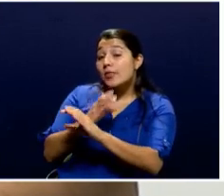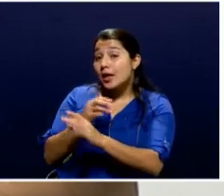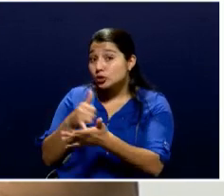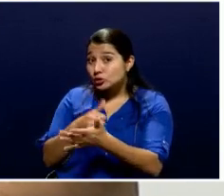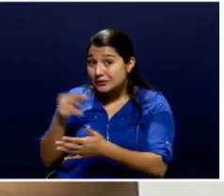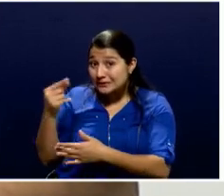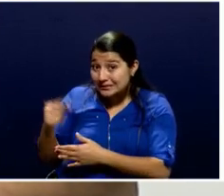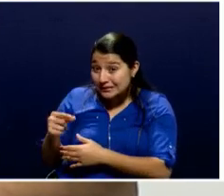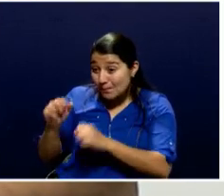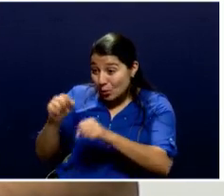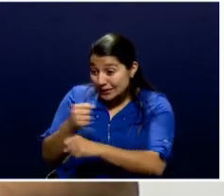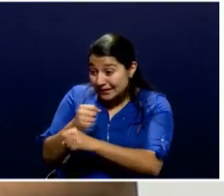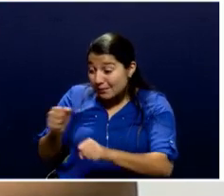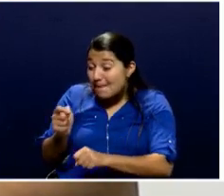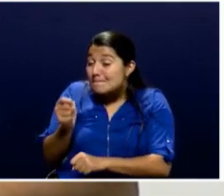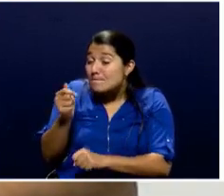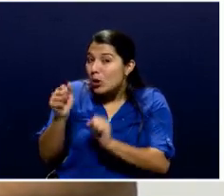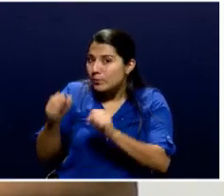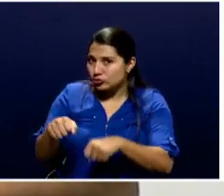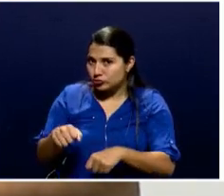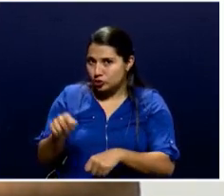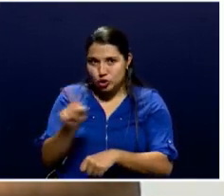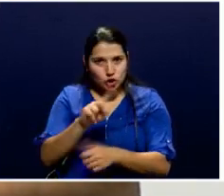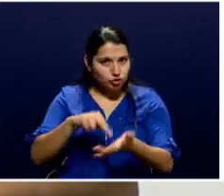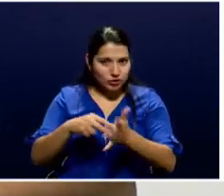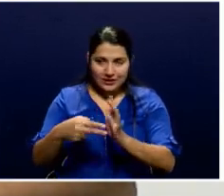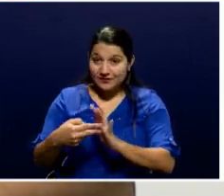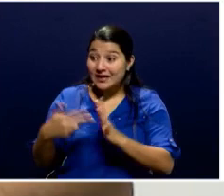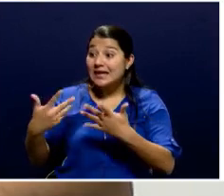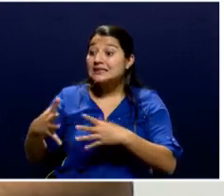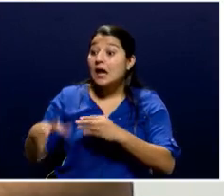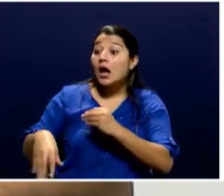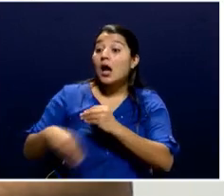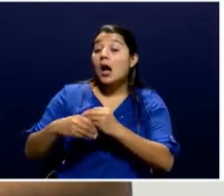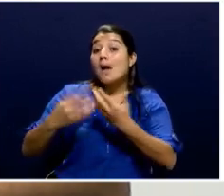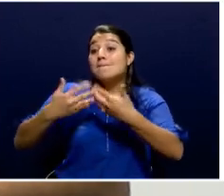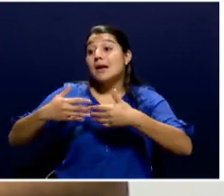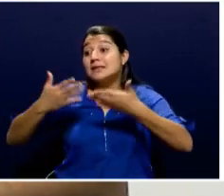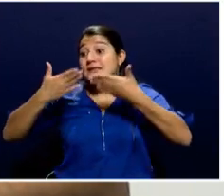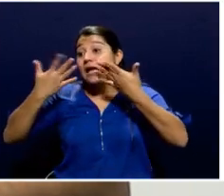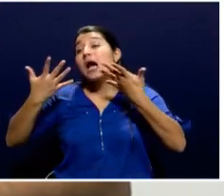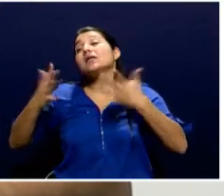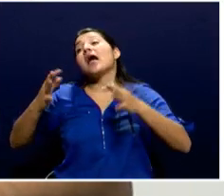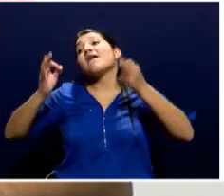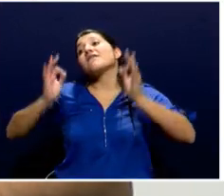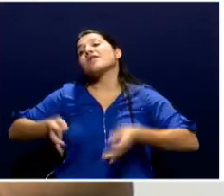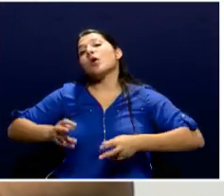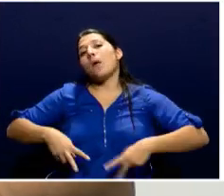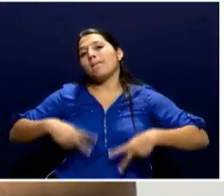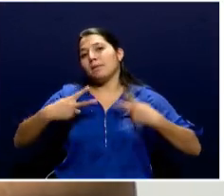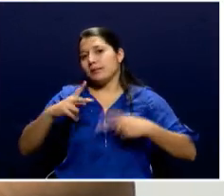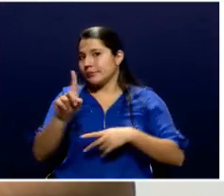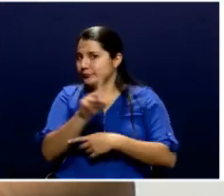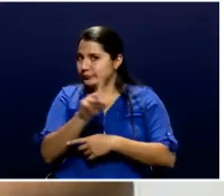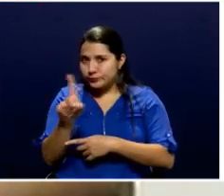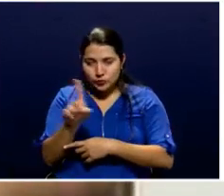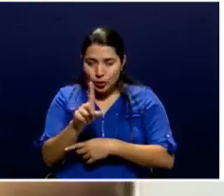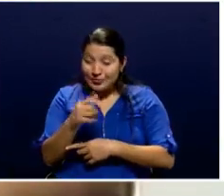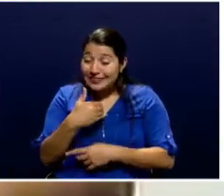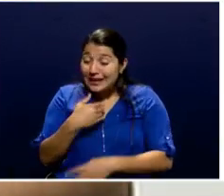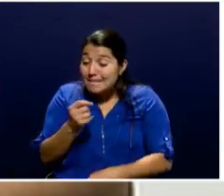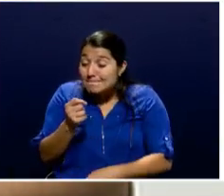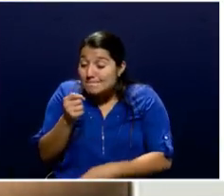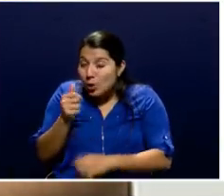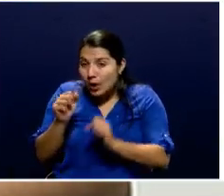muy baja. No es que con solo pegarlo a uno al aparato el paciente va a sobrevivir. Hay una baja probabilidad